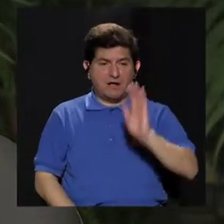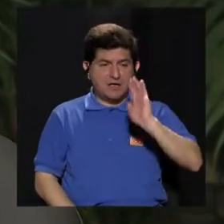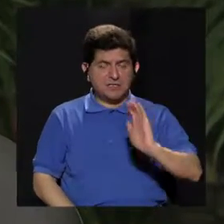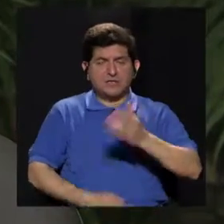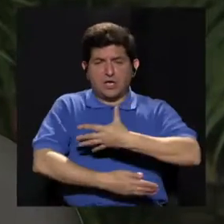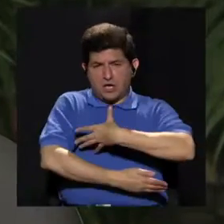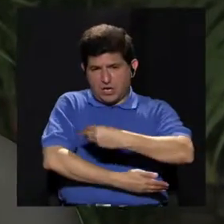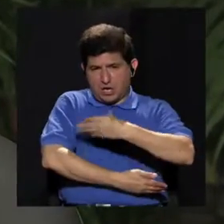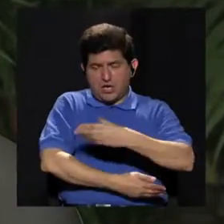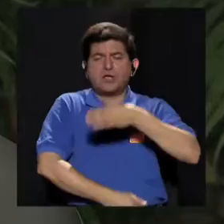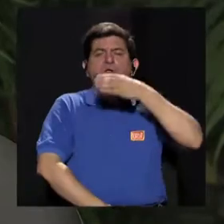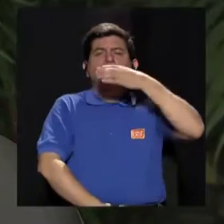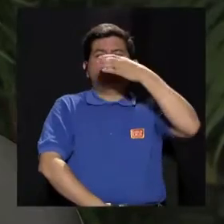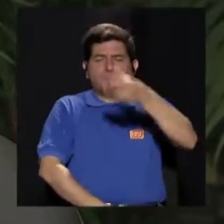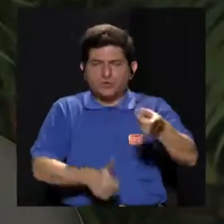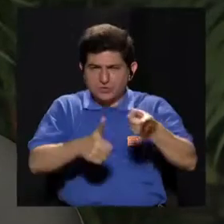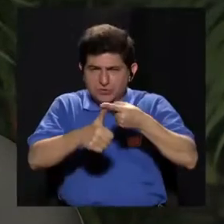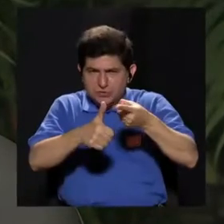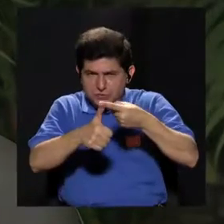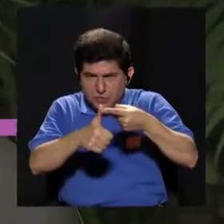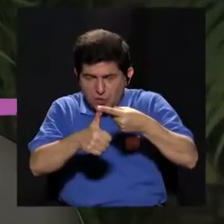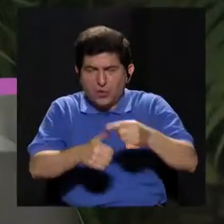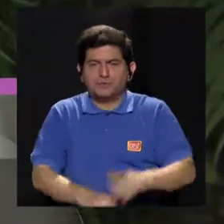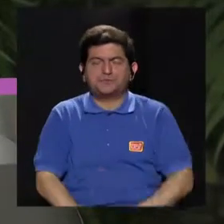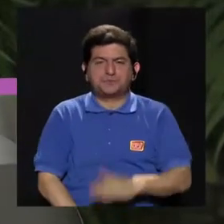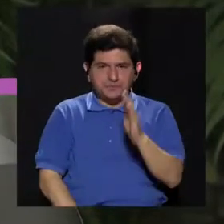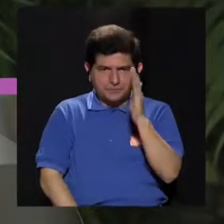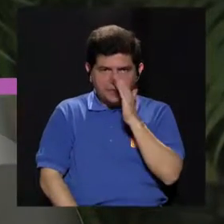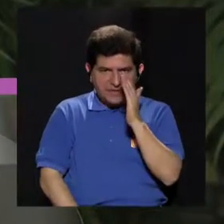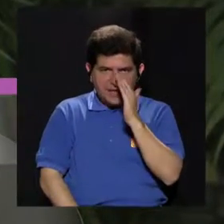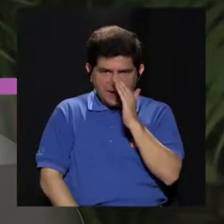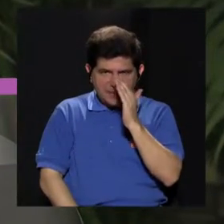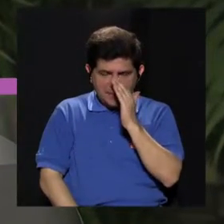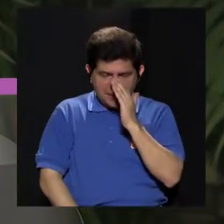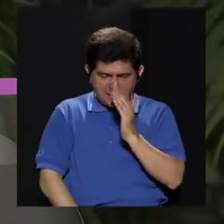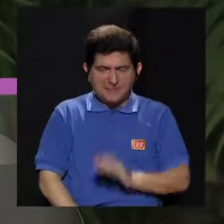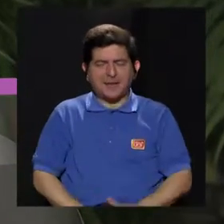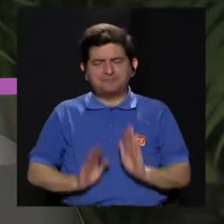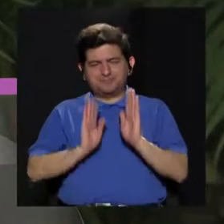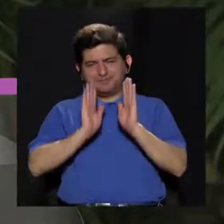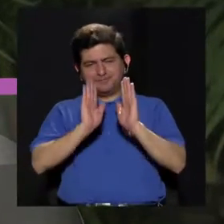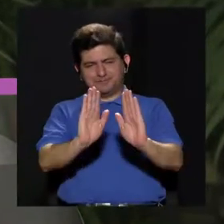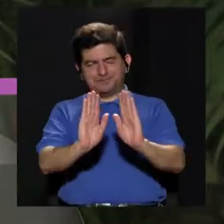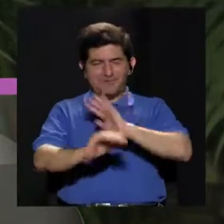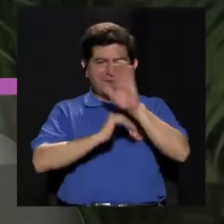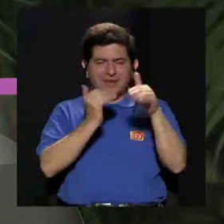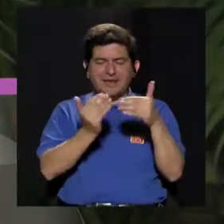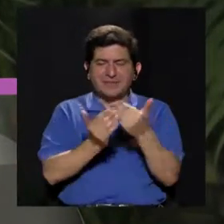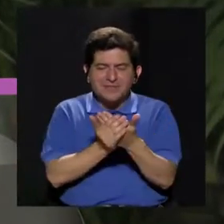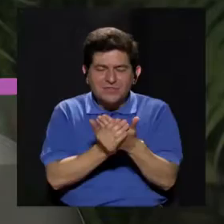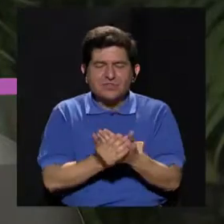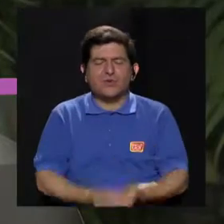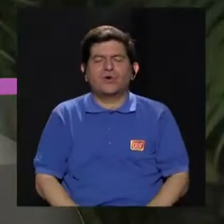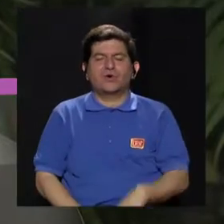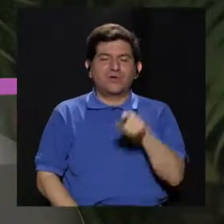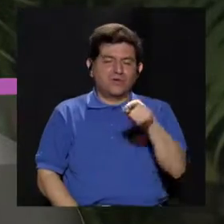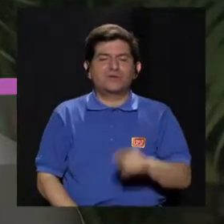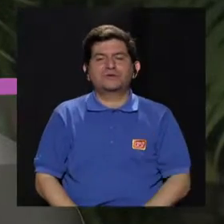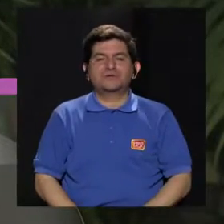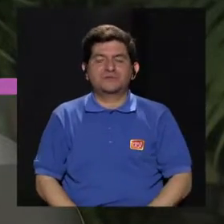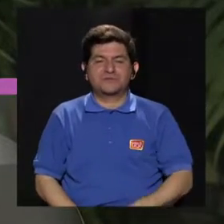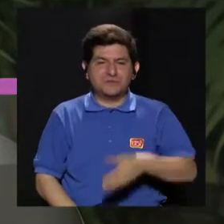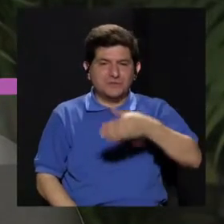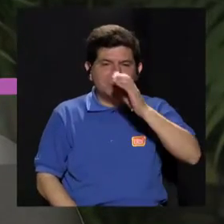Si el niño está amamantado, la recomendación primera es que la madre se abstenga de todos los lácteos en la